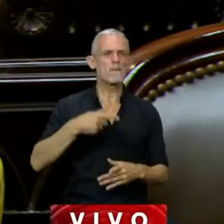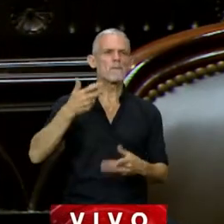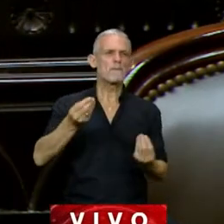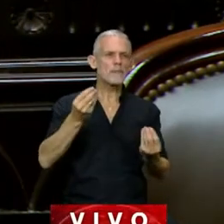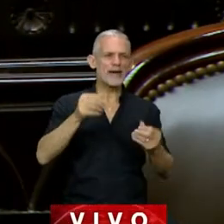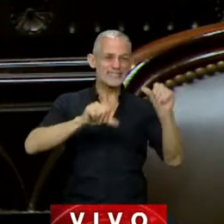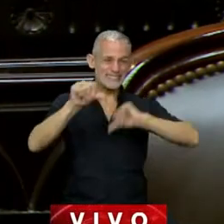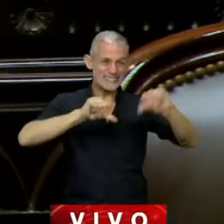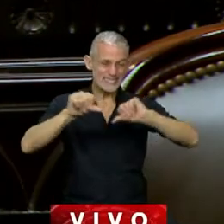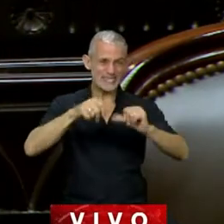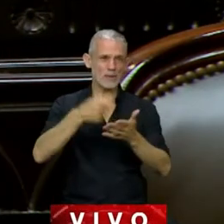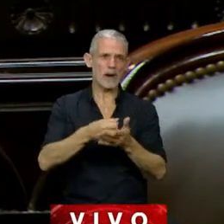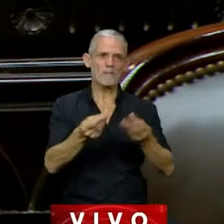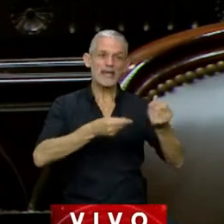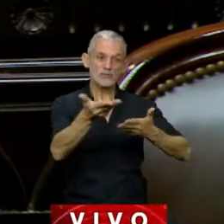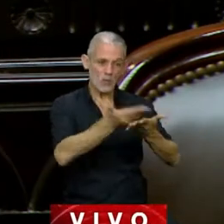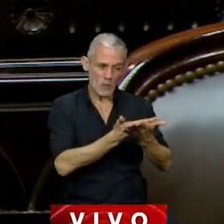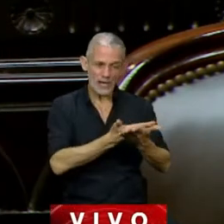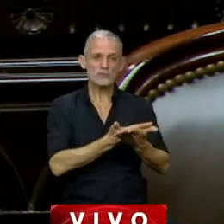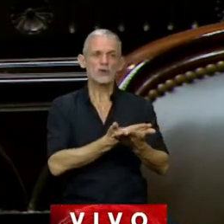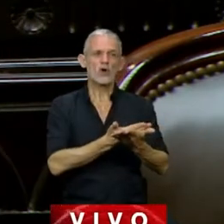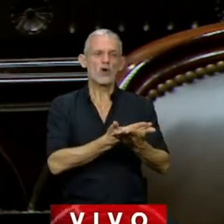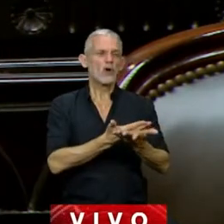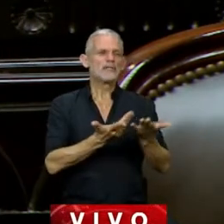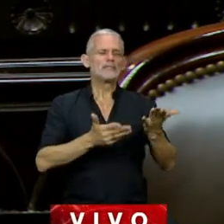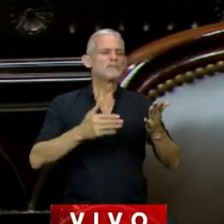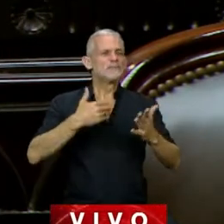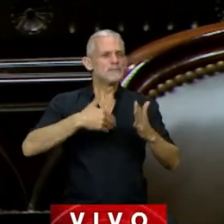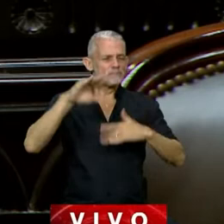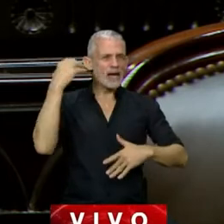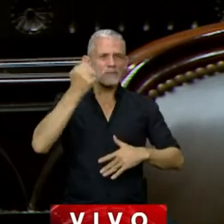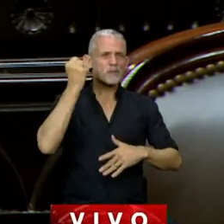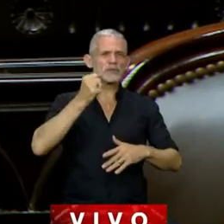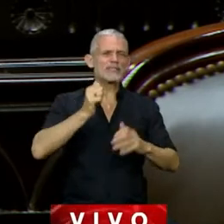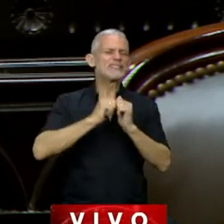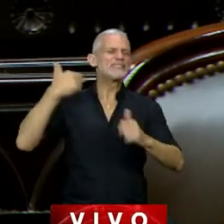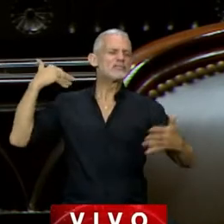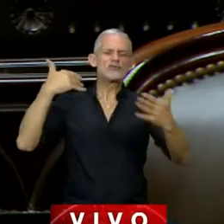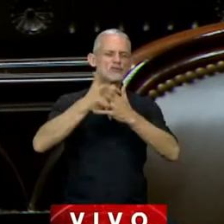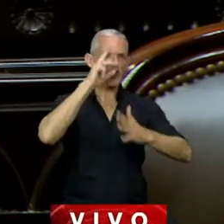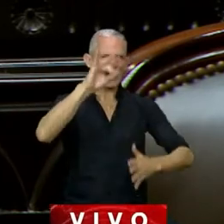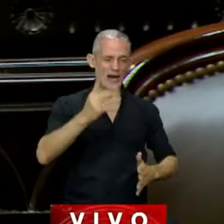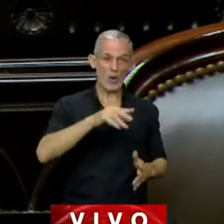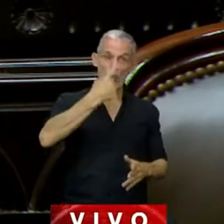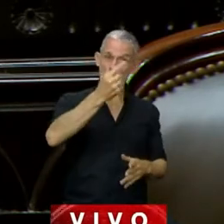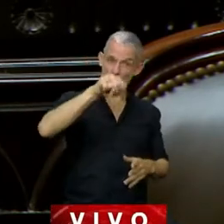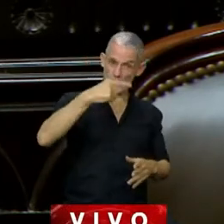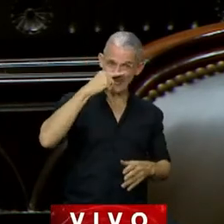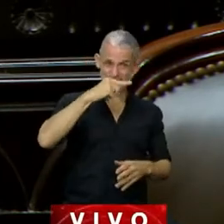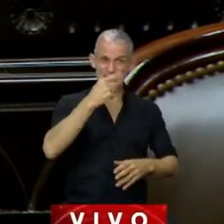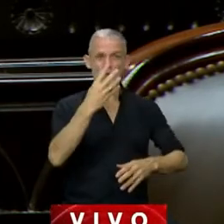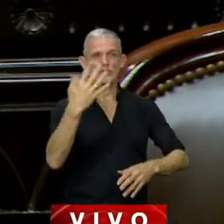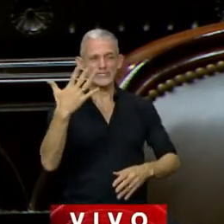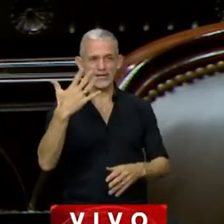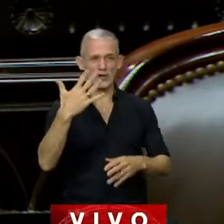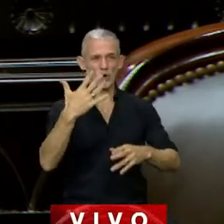financiamiento de la ciencia en el presupuesto es el más importante de la historia, siendo el